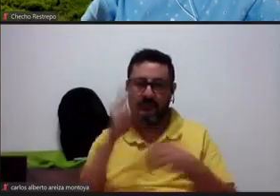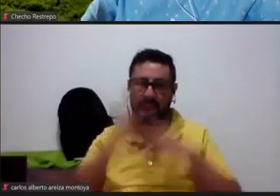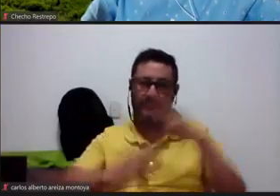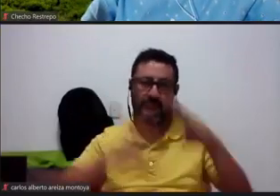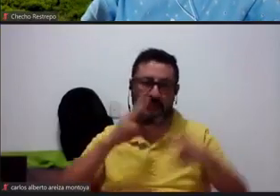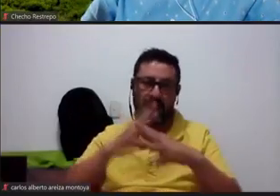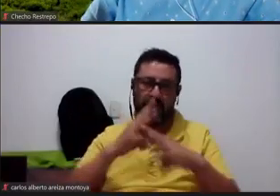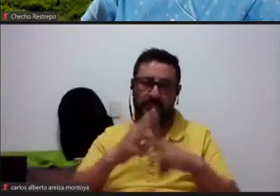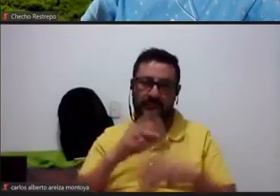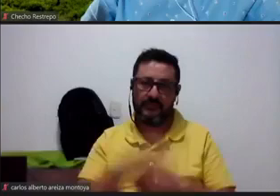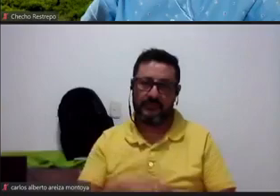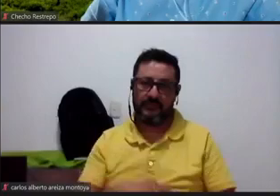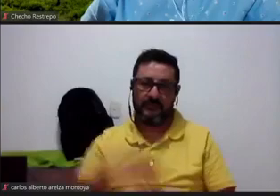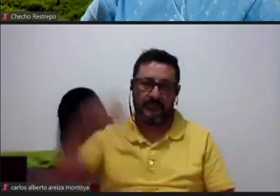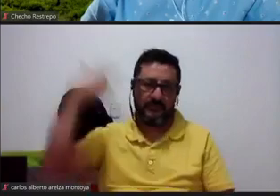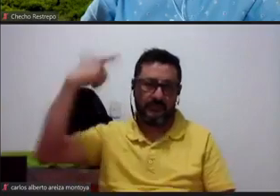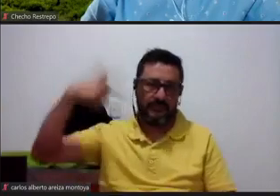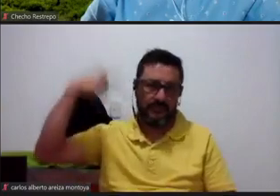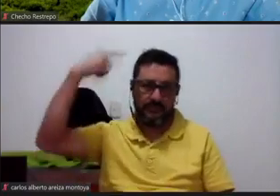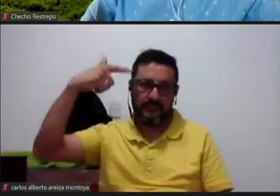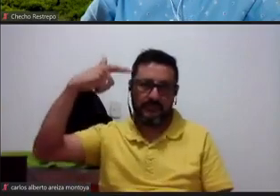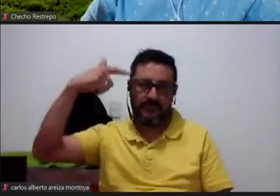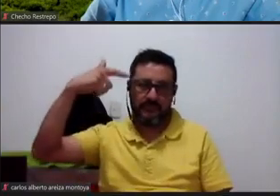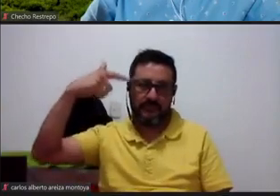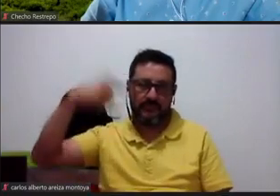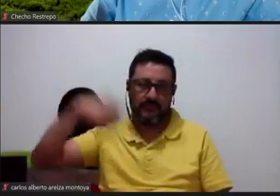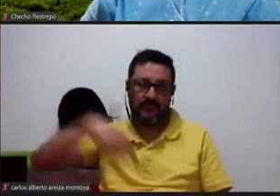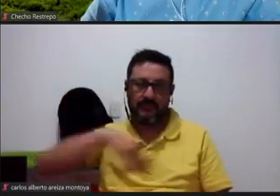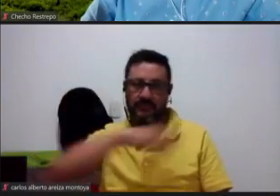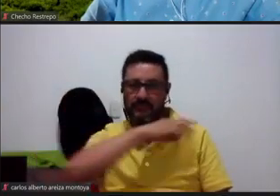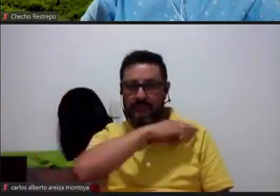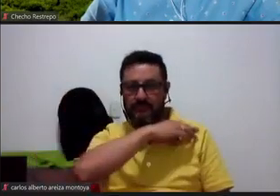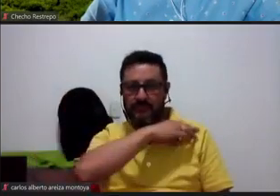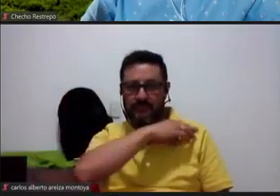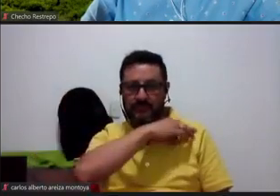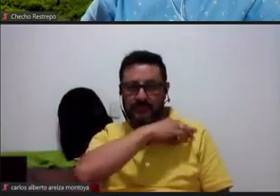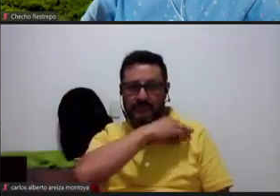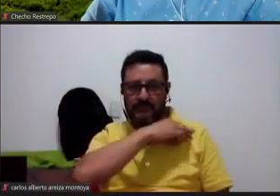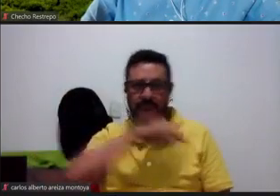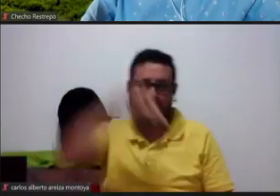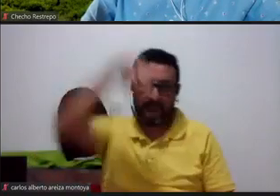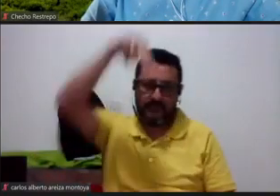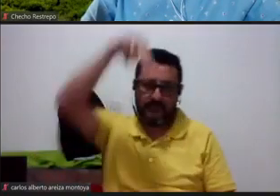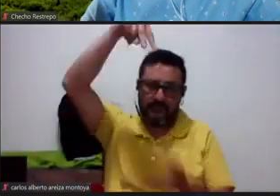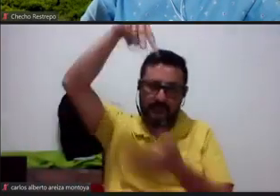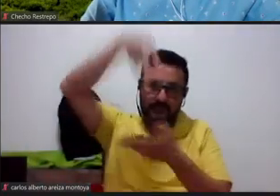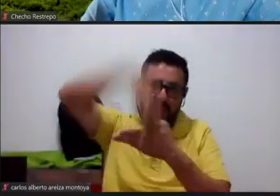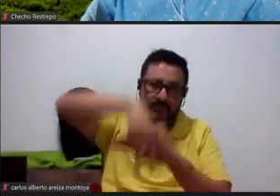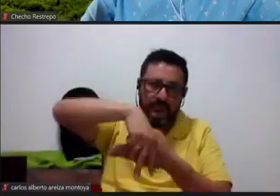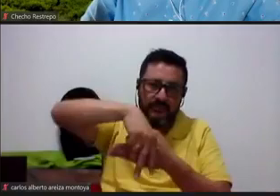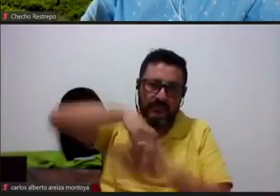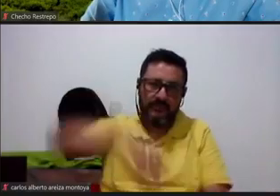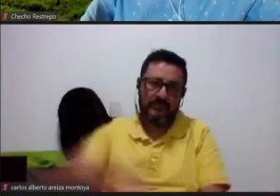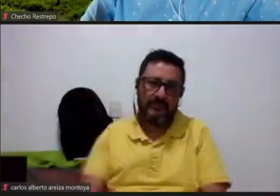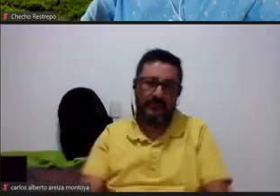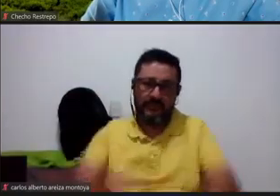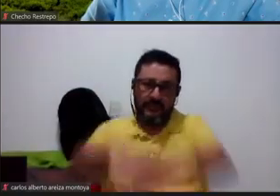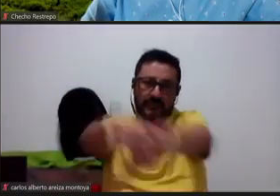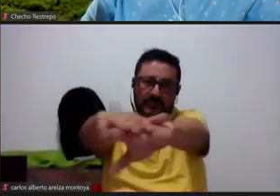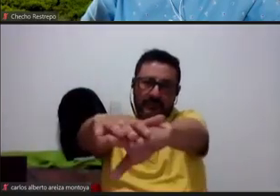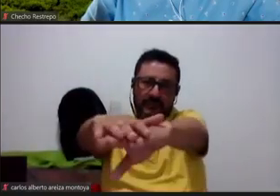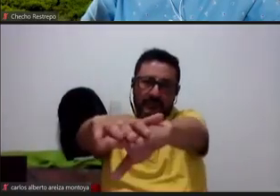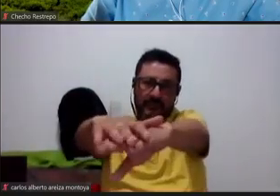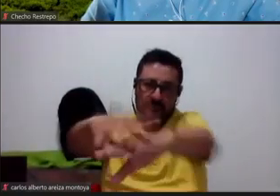de Londres que me desgarré el tríceps y para entrar clavado a la piscina el brazo se me doblaba. O sea, yo estaba entrando en la